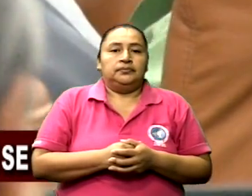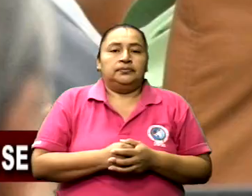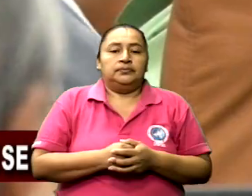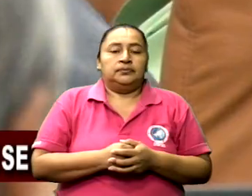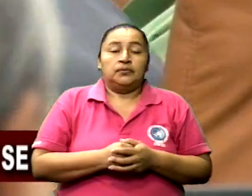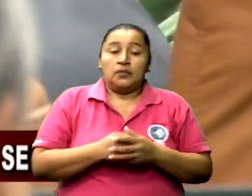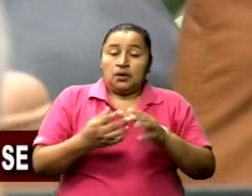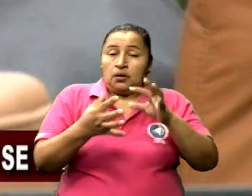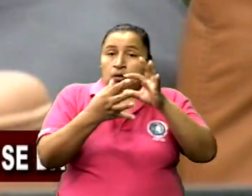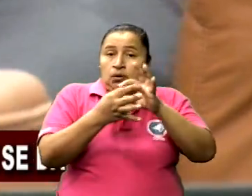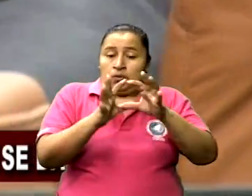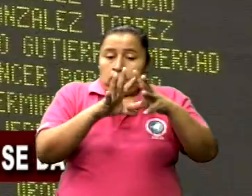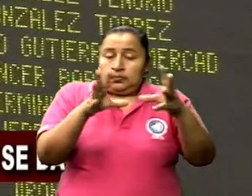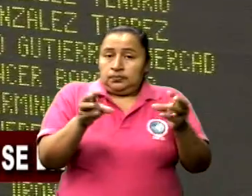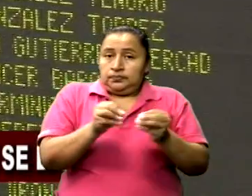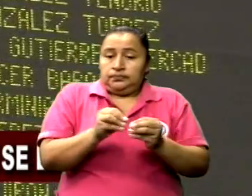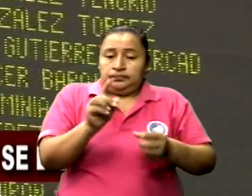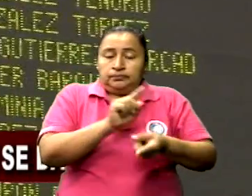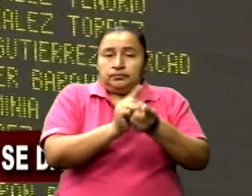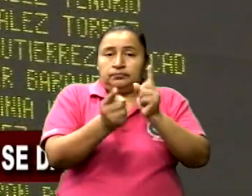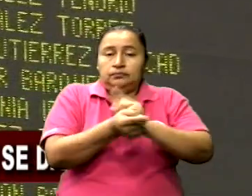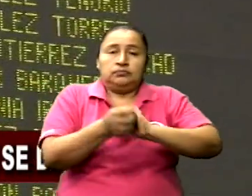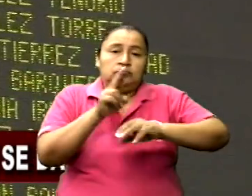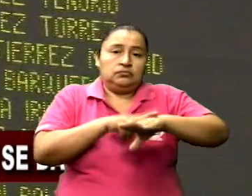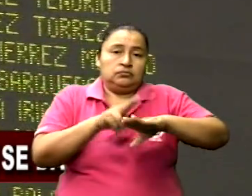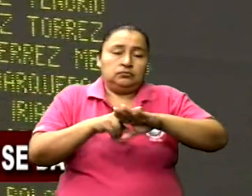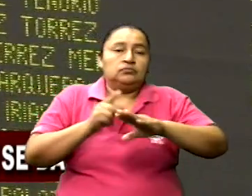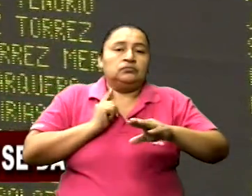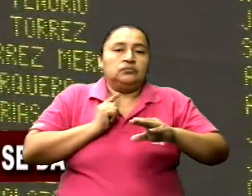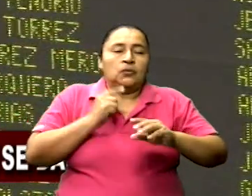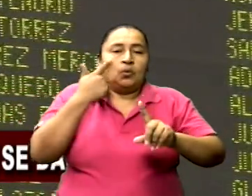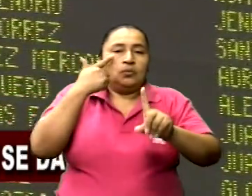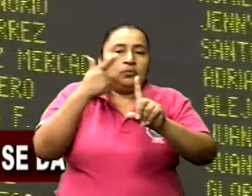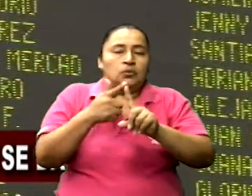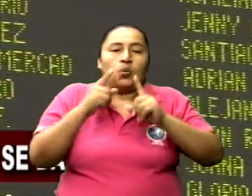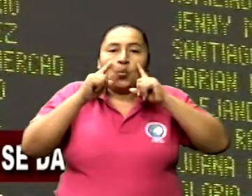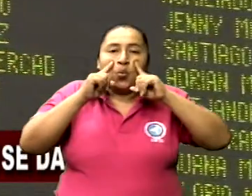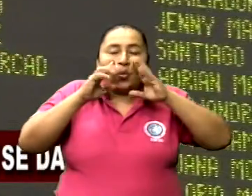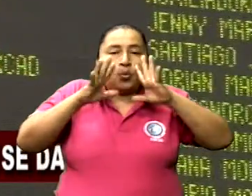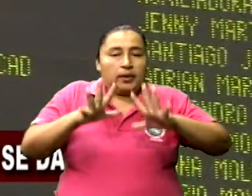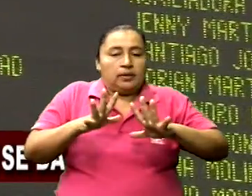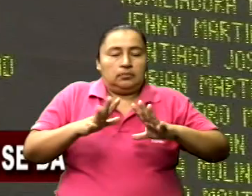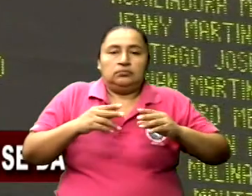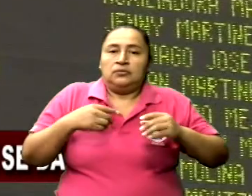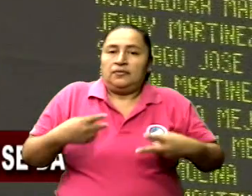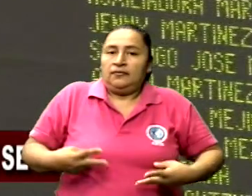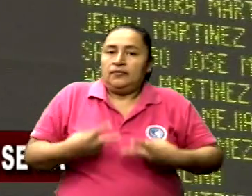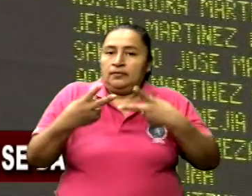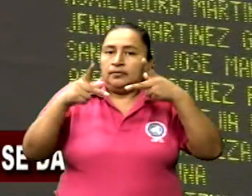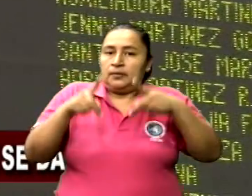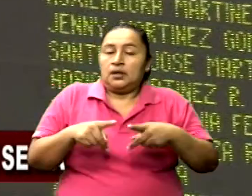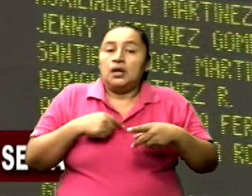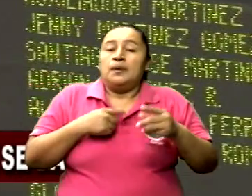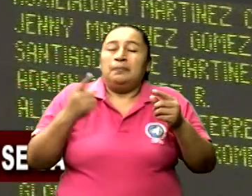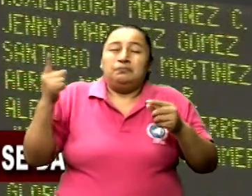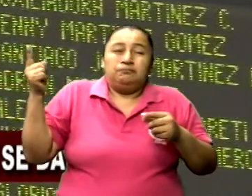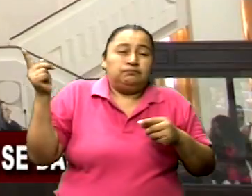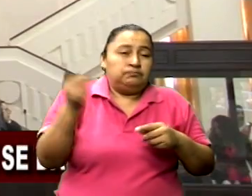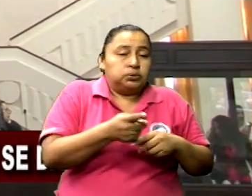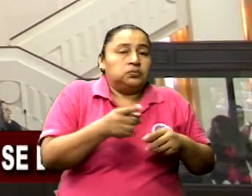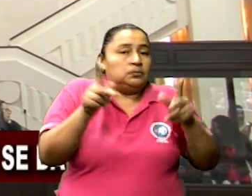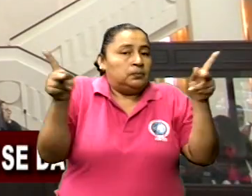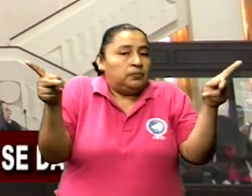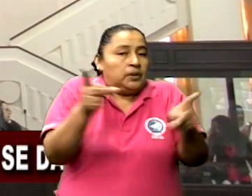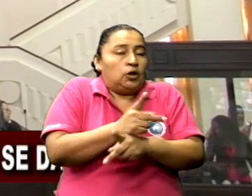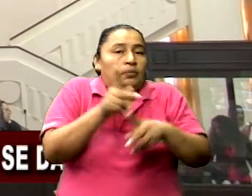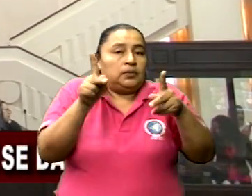El conjunto de normas reformadas tiene como objetivo la protección de la vida humana y el castigo con penas severas a las personas